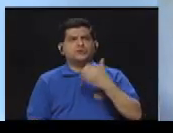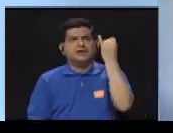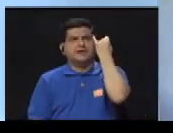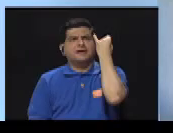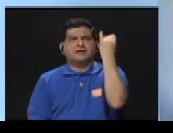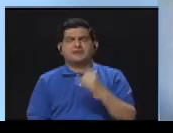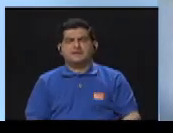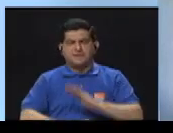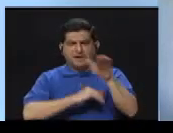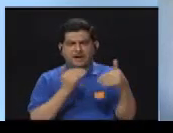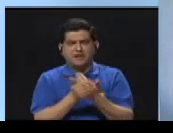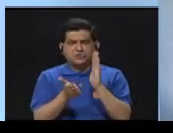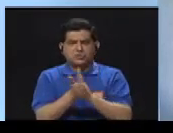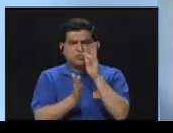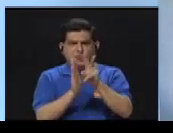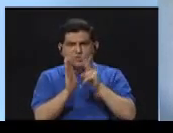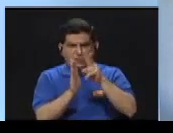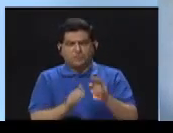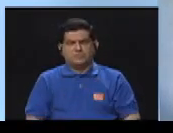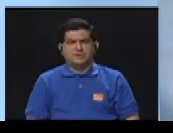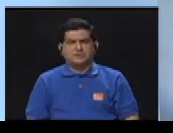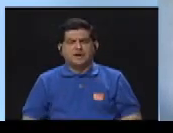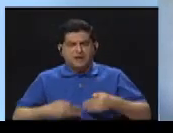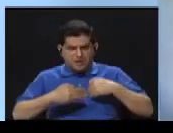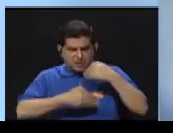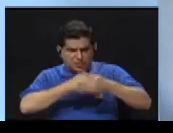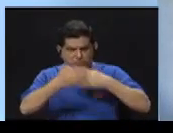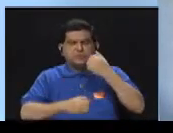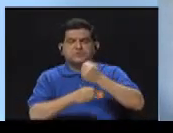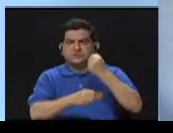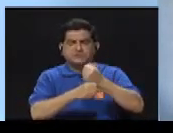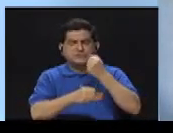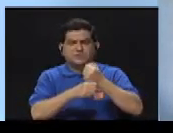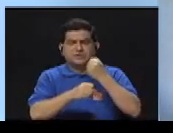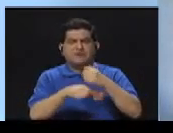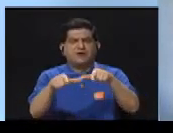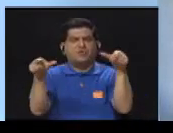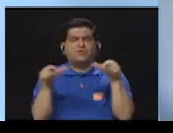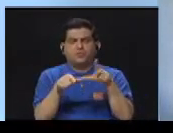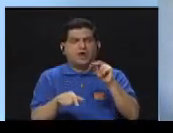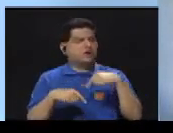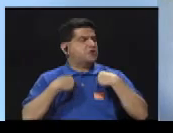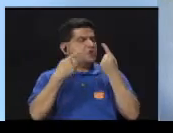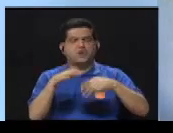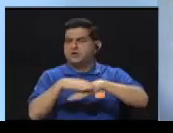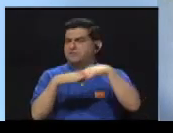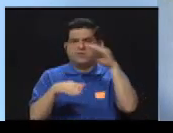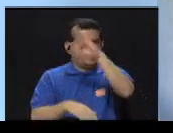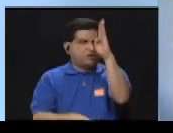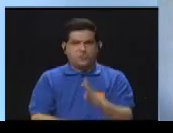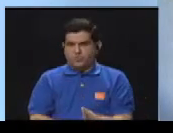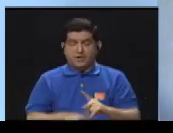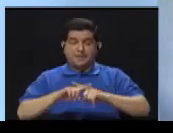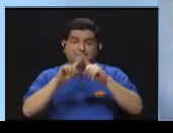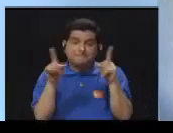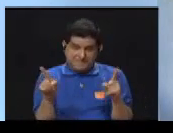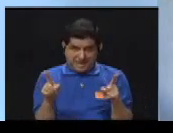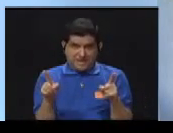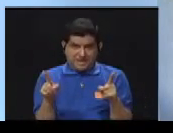planteado siempre que todo el documental transcurriera en la obra, como que no fuéramos afuera nunca.